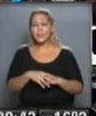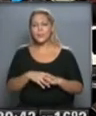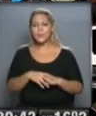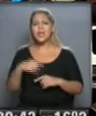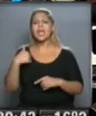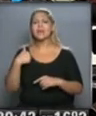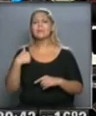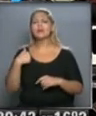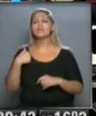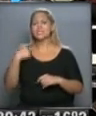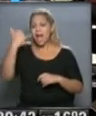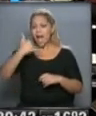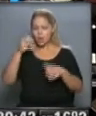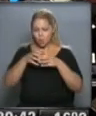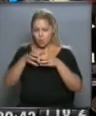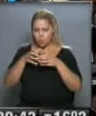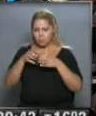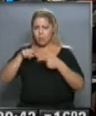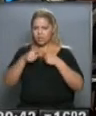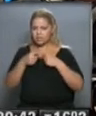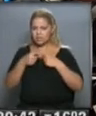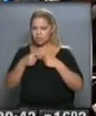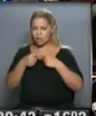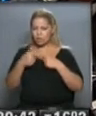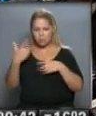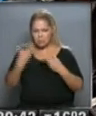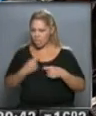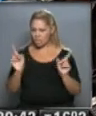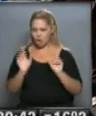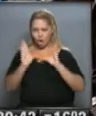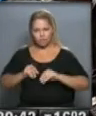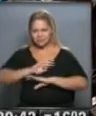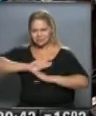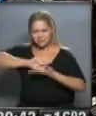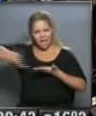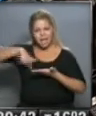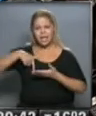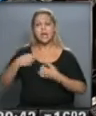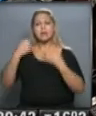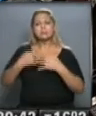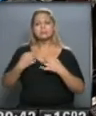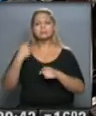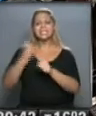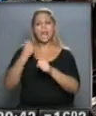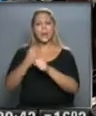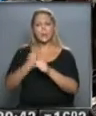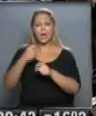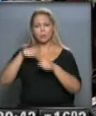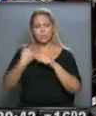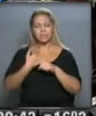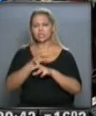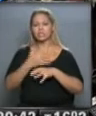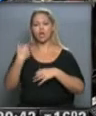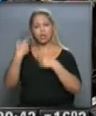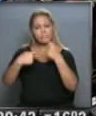sin miedo, con convicciones, con plataformas políticas, con militancia, y dejar de